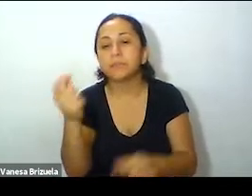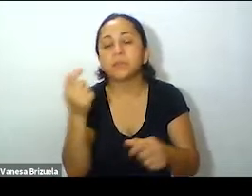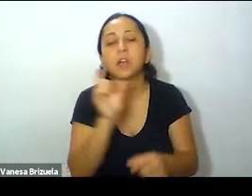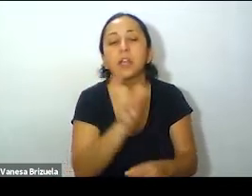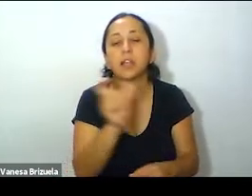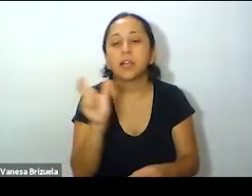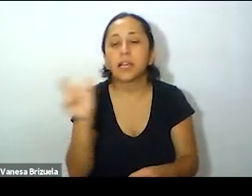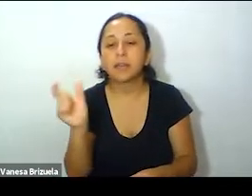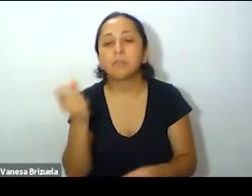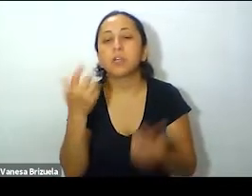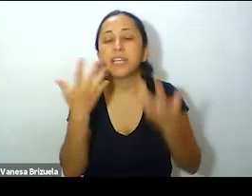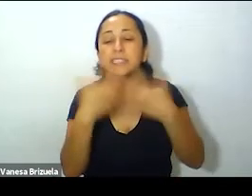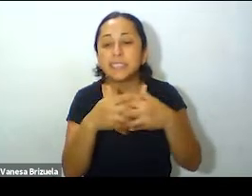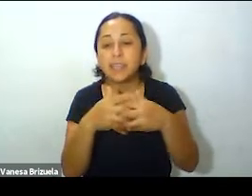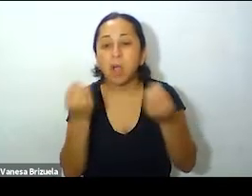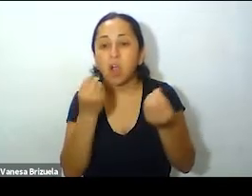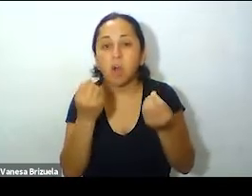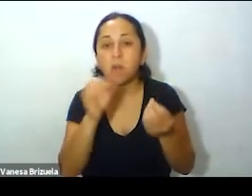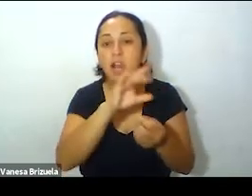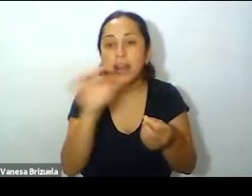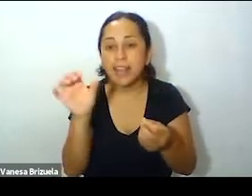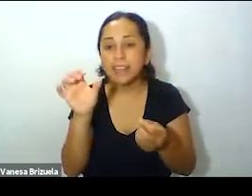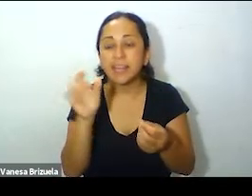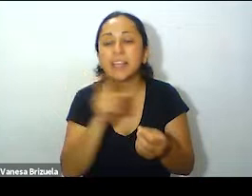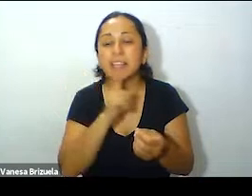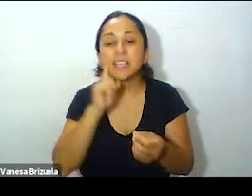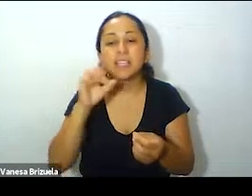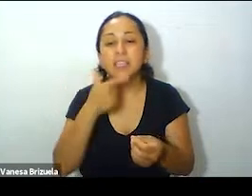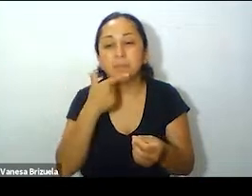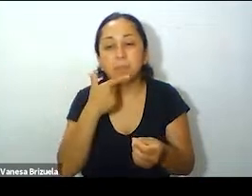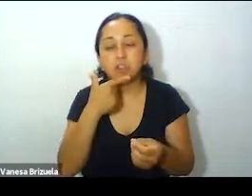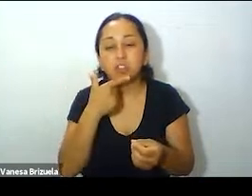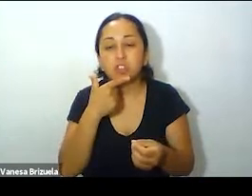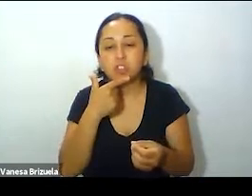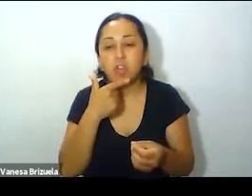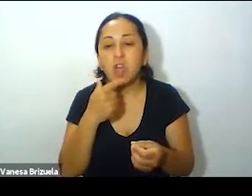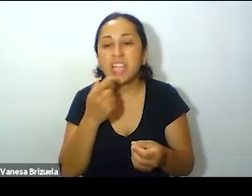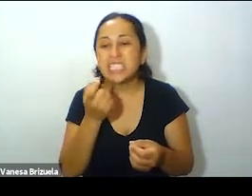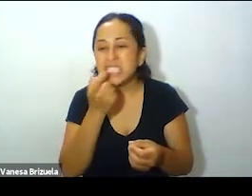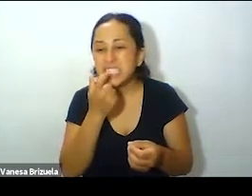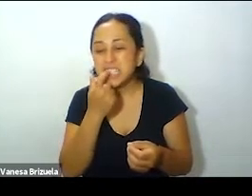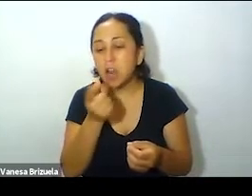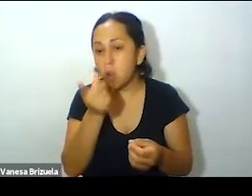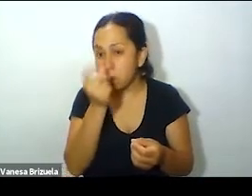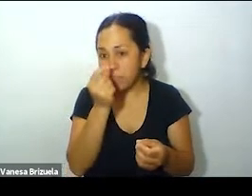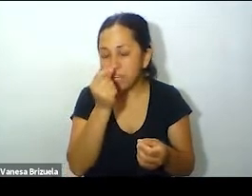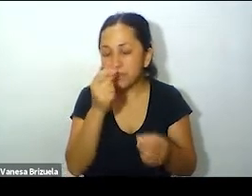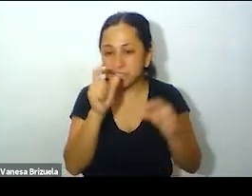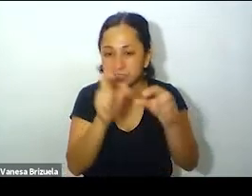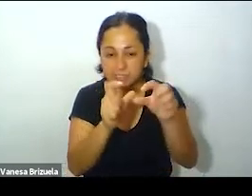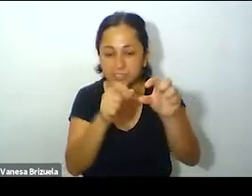el sistema por el cual se realizaban las letras para ser impresas era por medio de tipos de metal o de